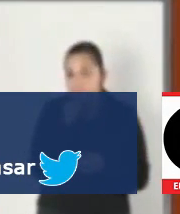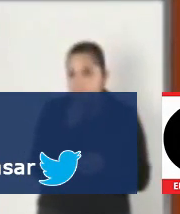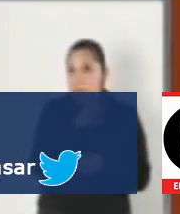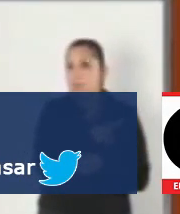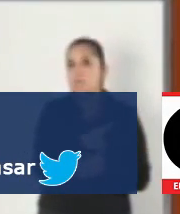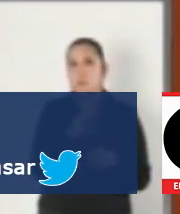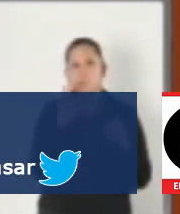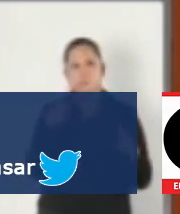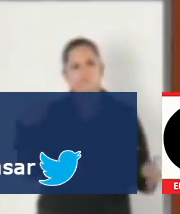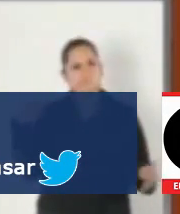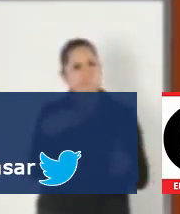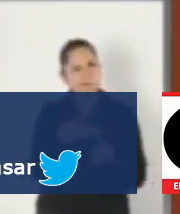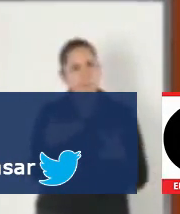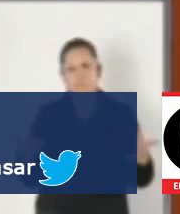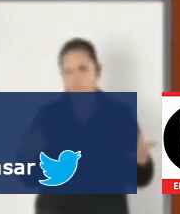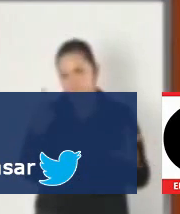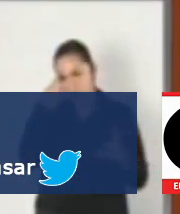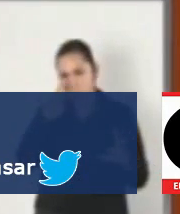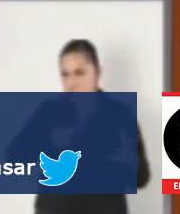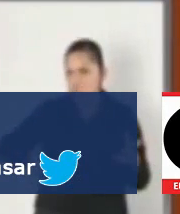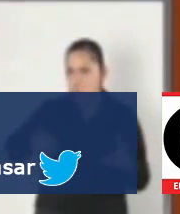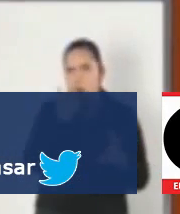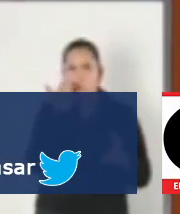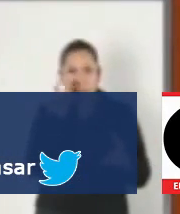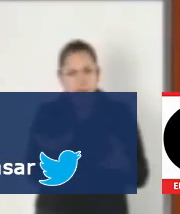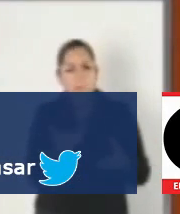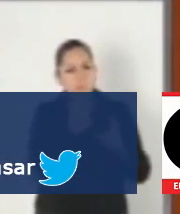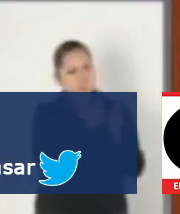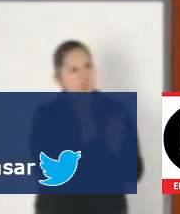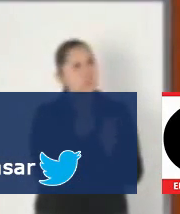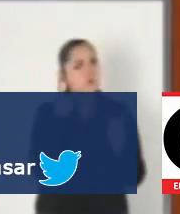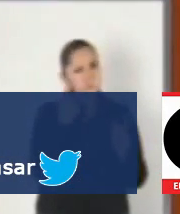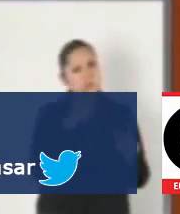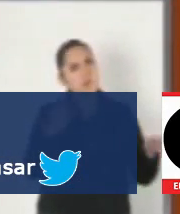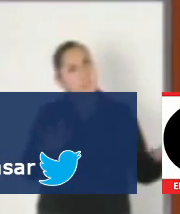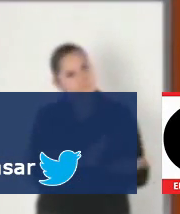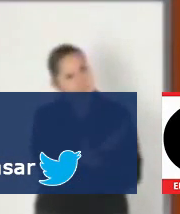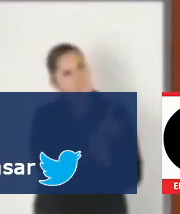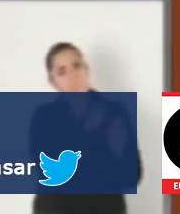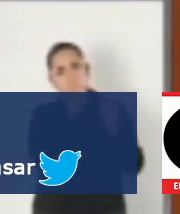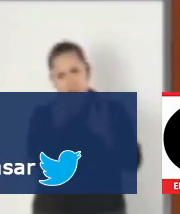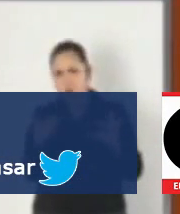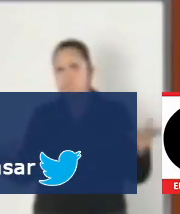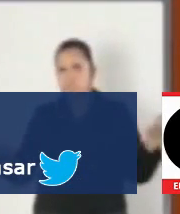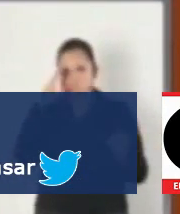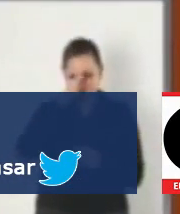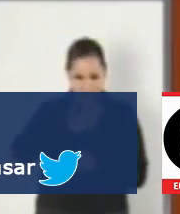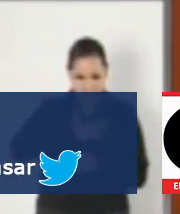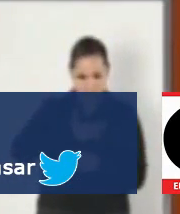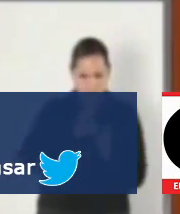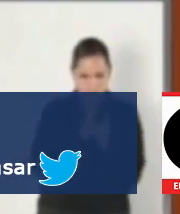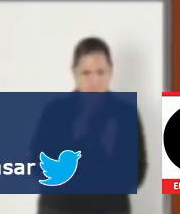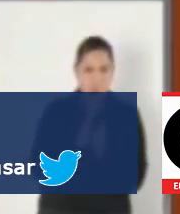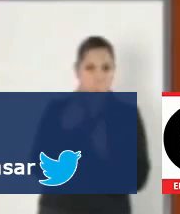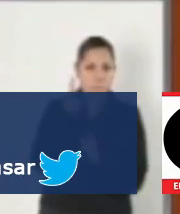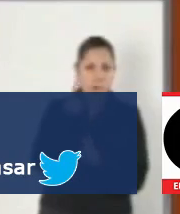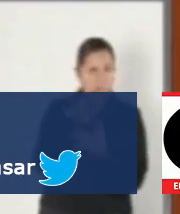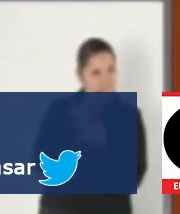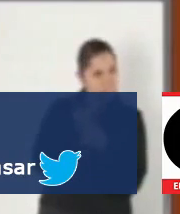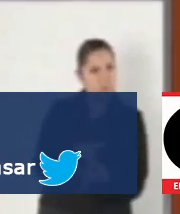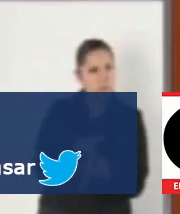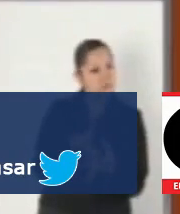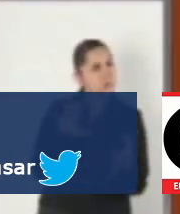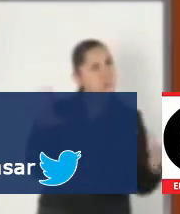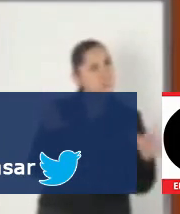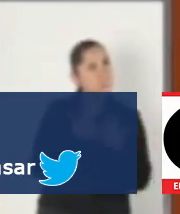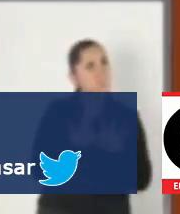creció el comercio entre los dos países, pero creció la desigualdad, porque hay quienes han salido a aprovechar el TLC para generar más empleos, para